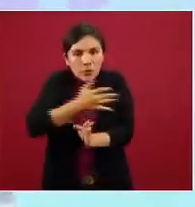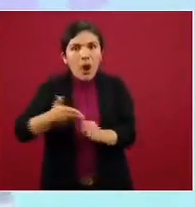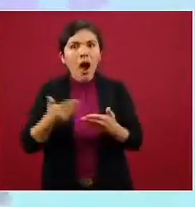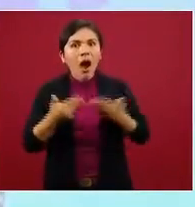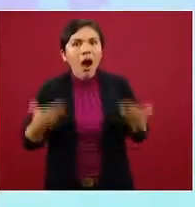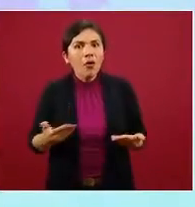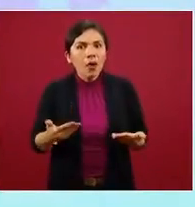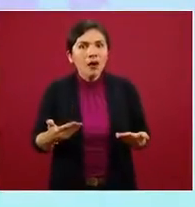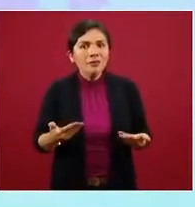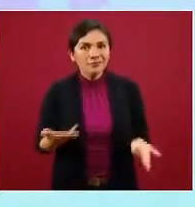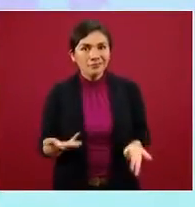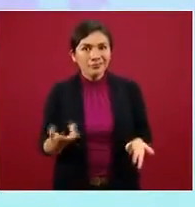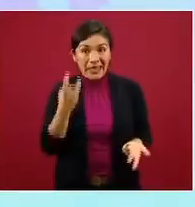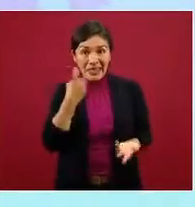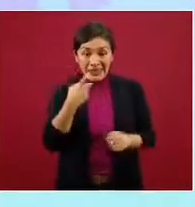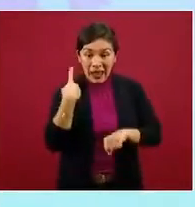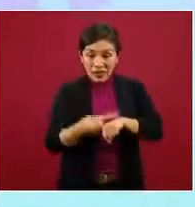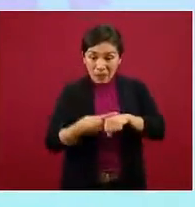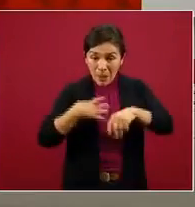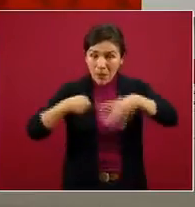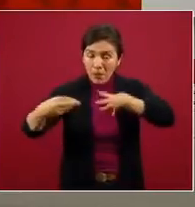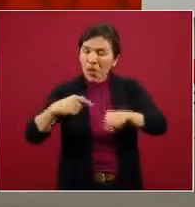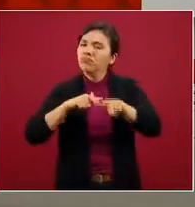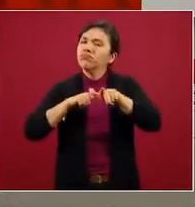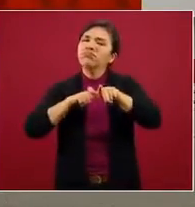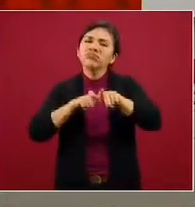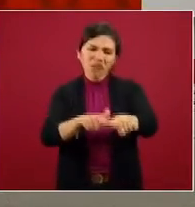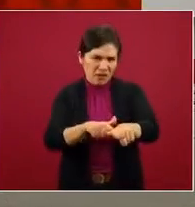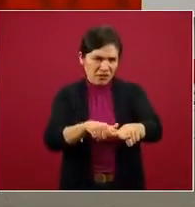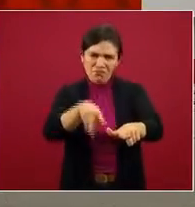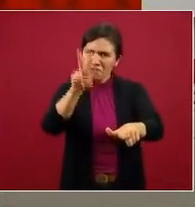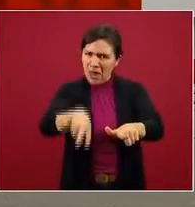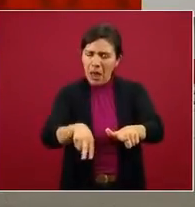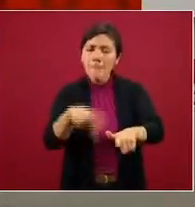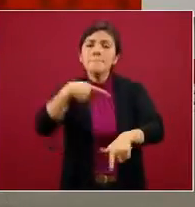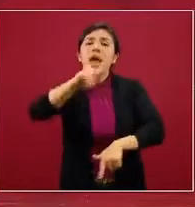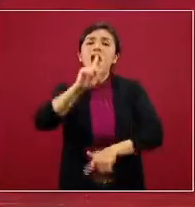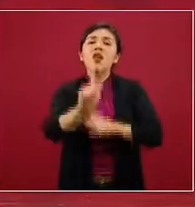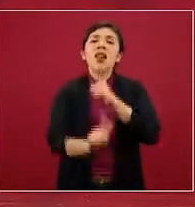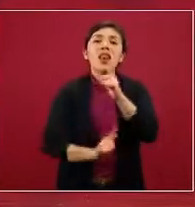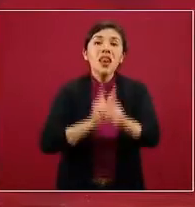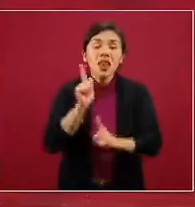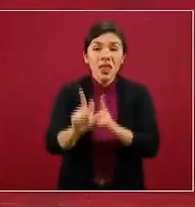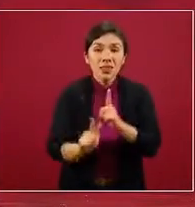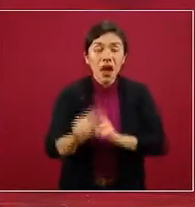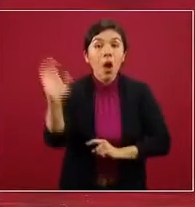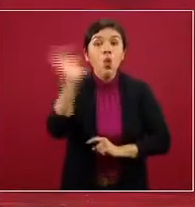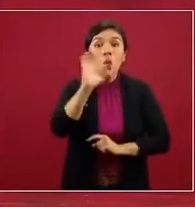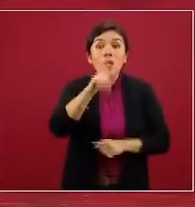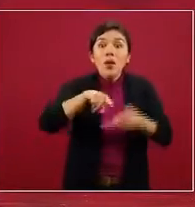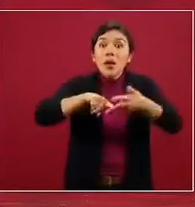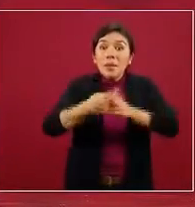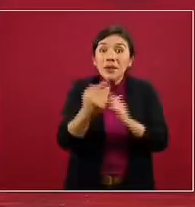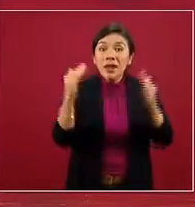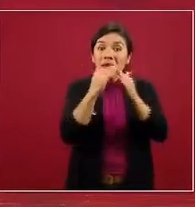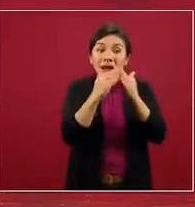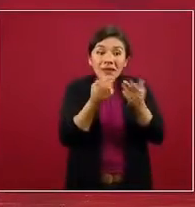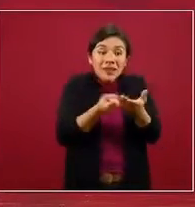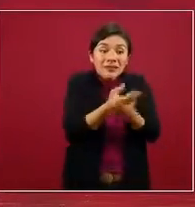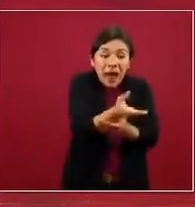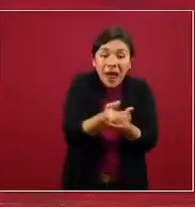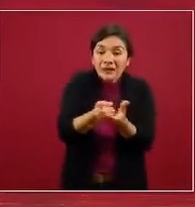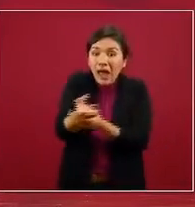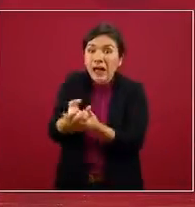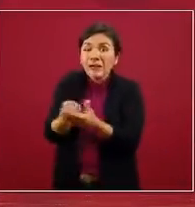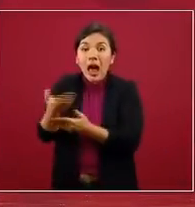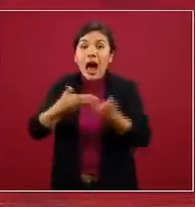todos los días. Entonces la epidemia sigue, la epidemia es lenta. En el momento en que empieza el desconfinamiento, más de